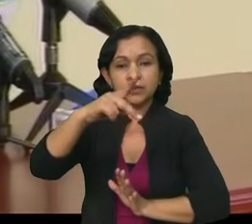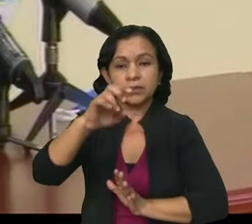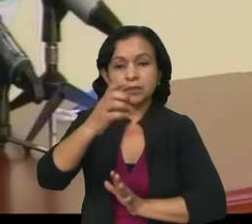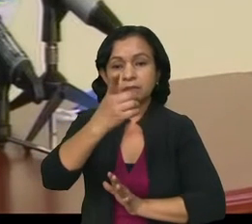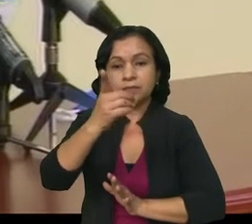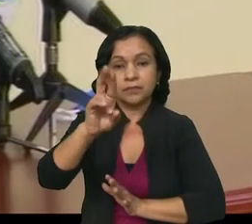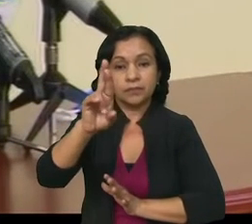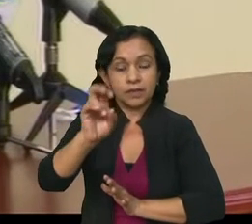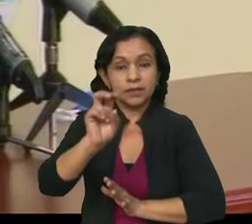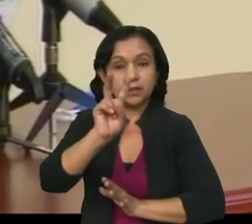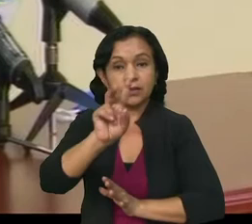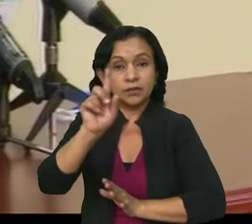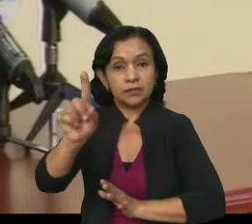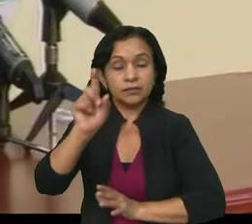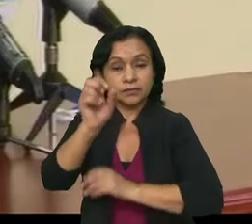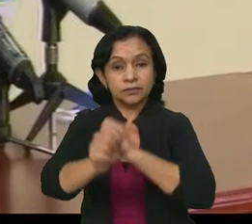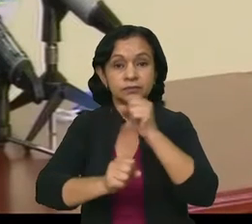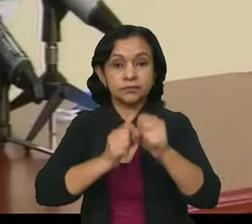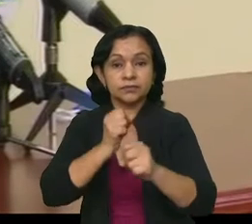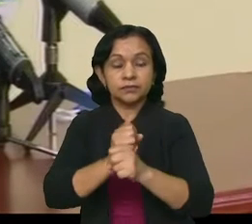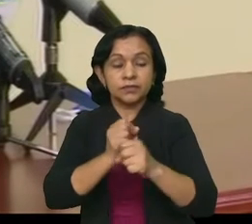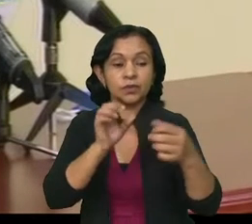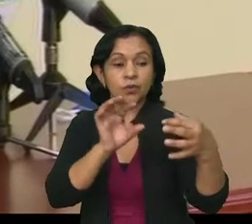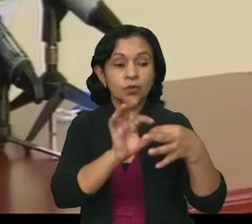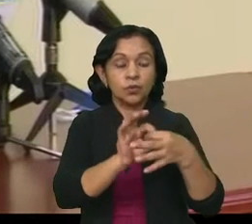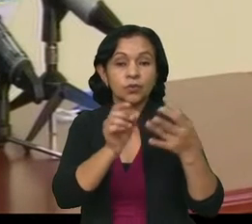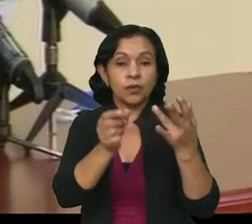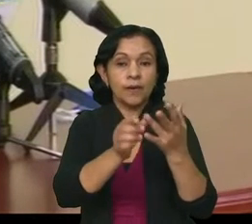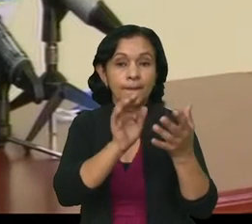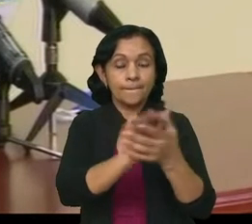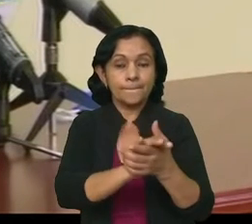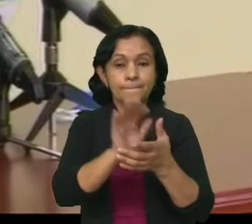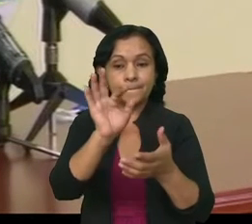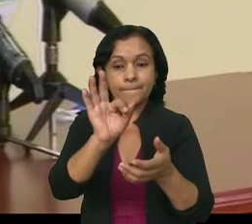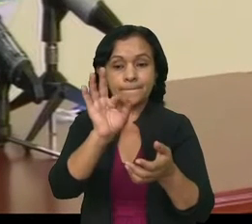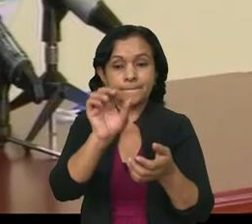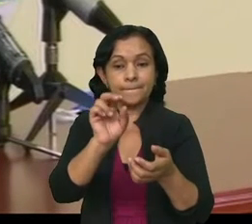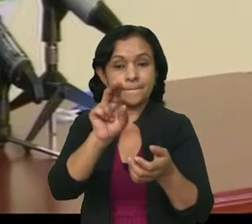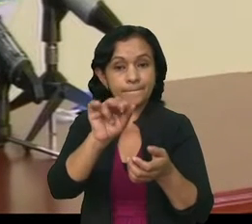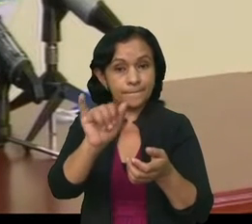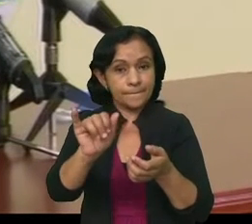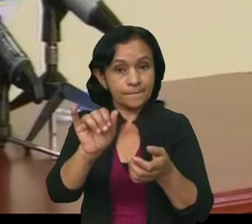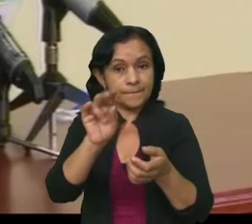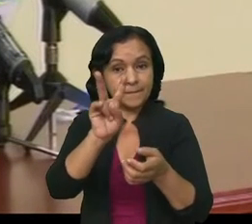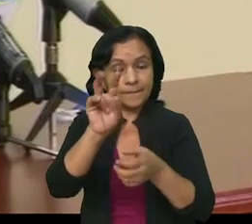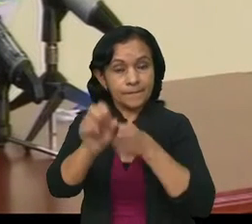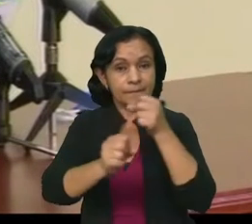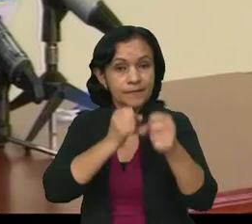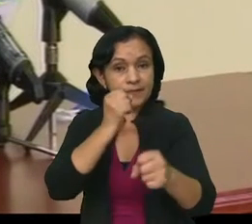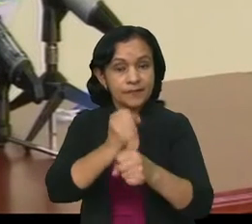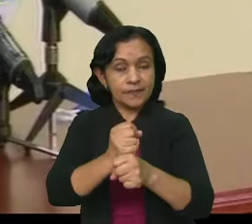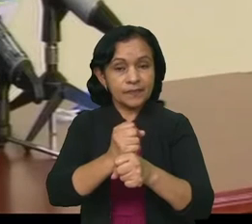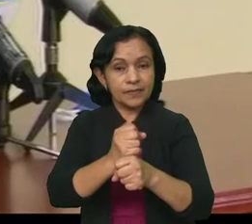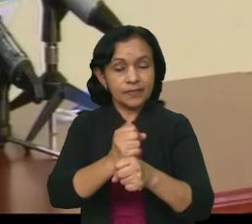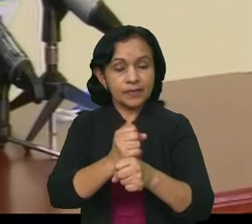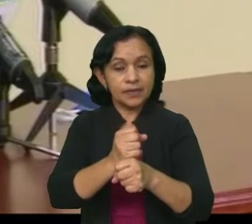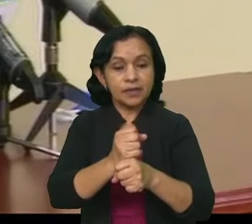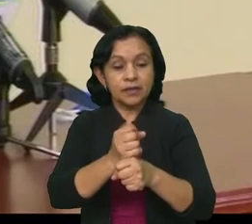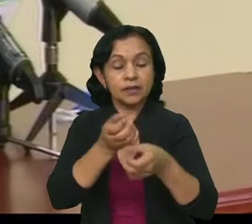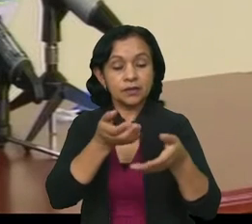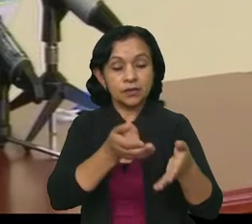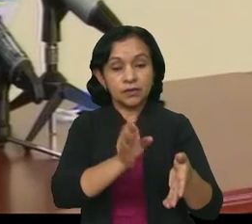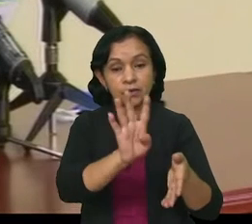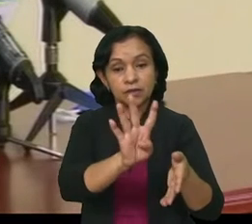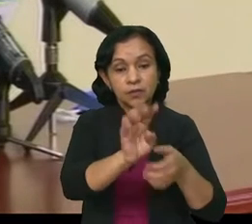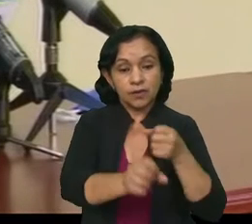de 21 años, para que junto a su cónyuge Fanny del Carmen Pérez Zelaya, de 20 años, padres de 2 niñitos de